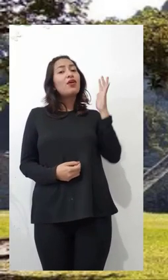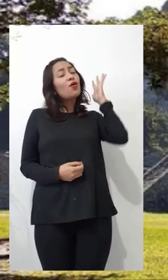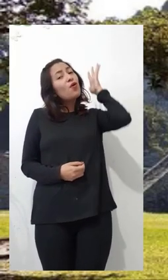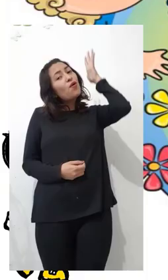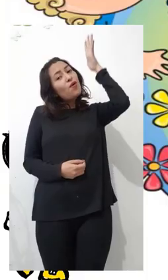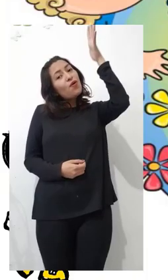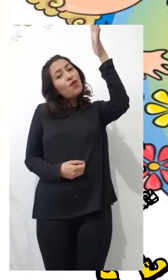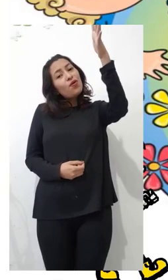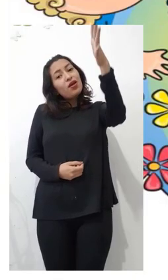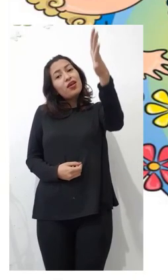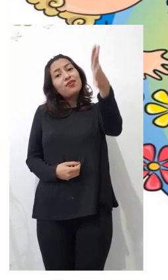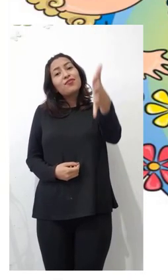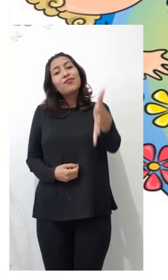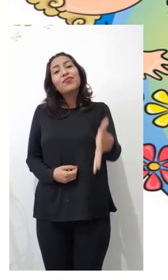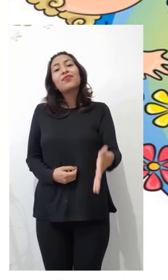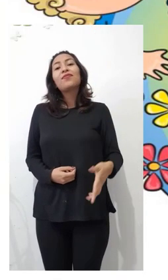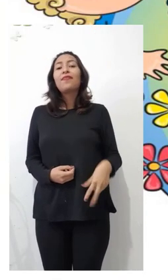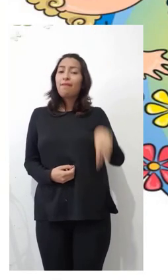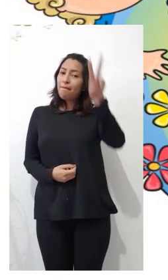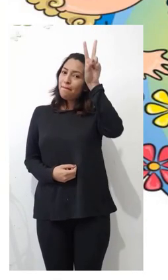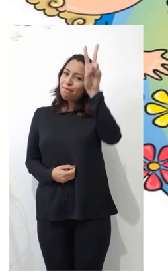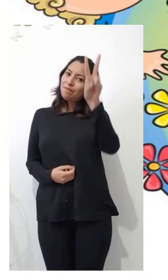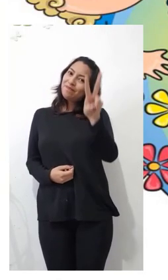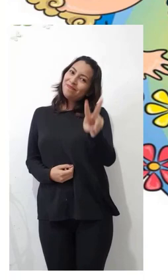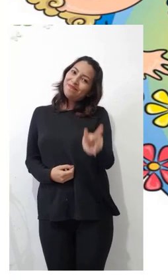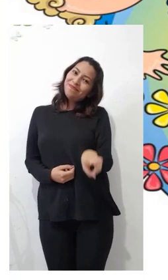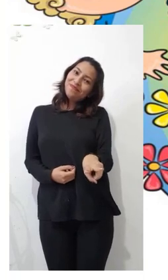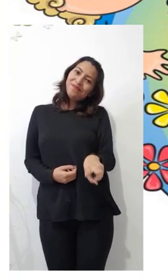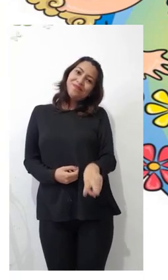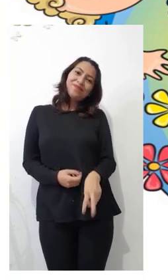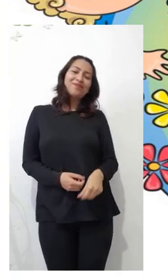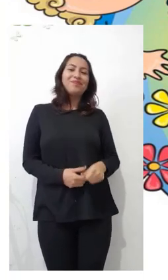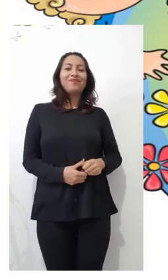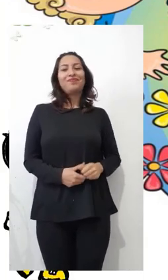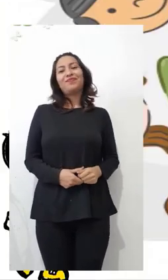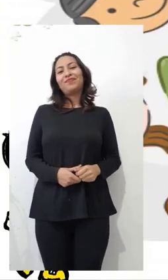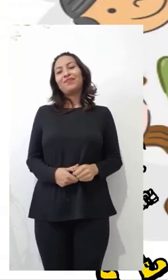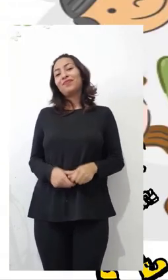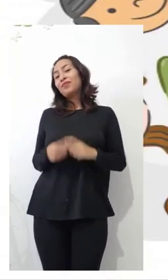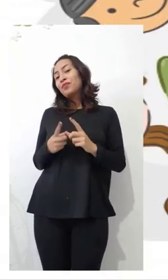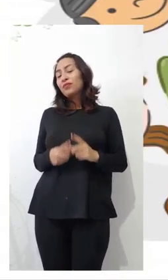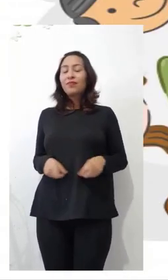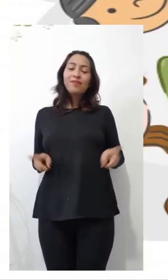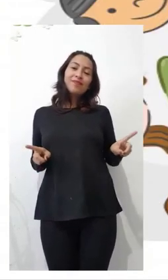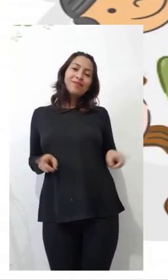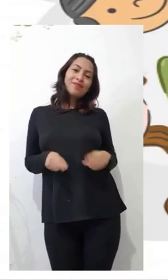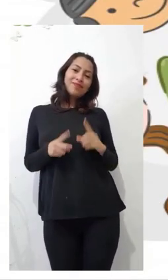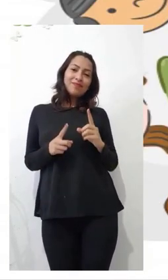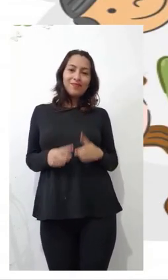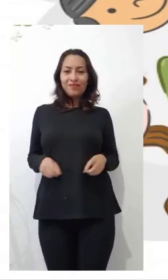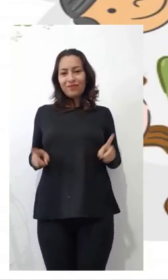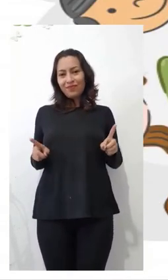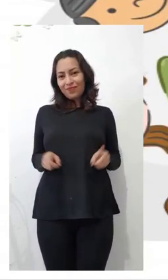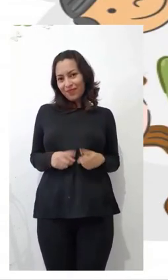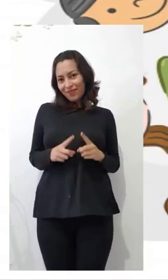trabajo que más tarde tendré que seguir. Sean mis juegos